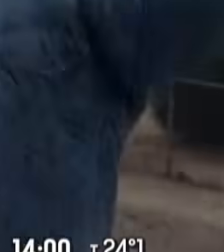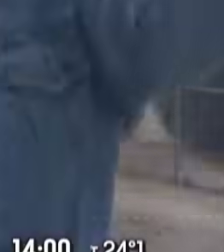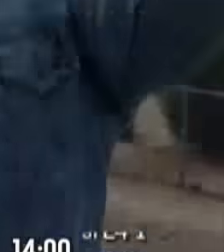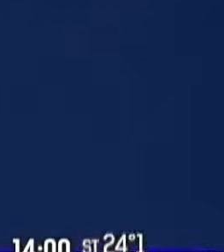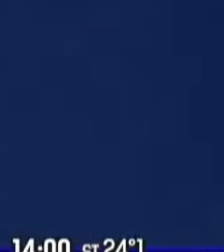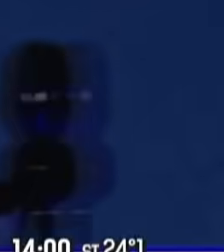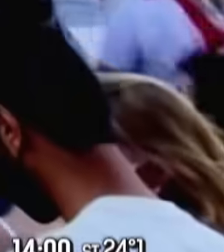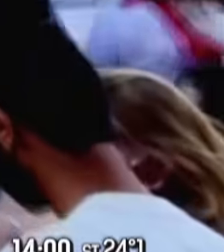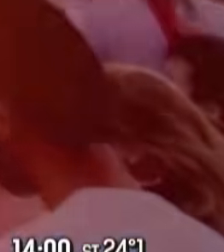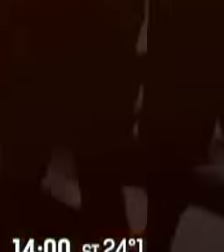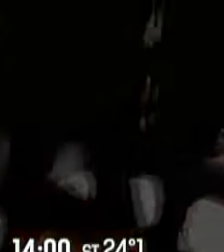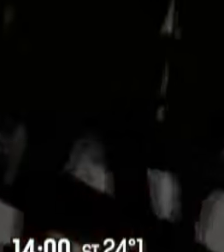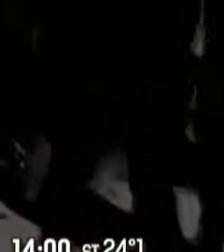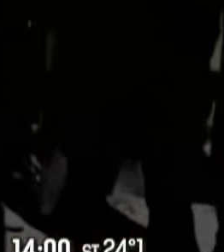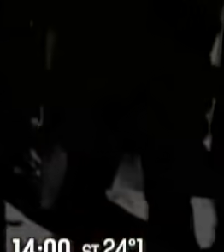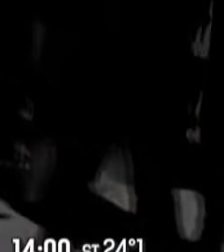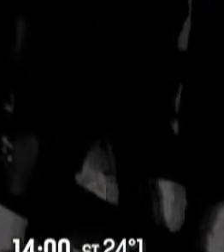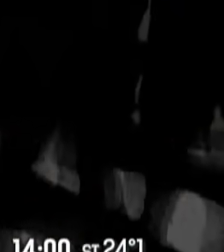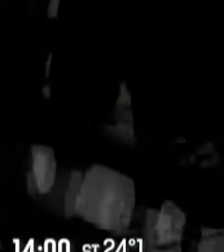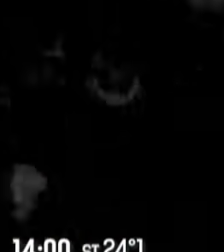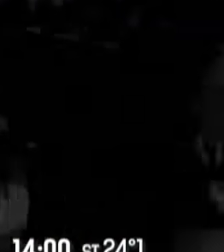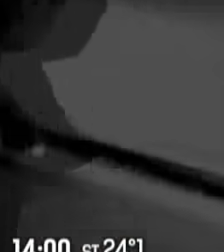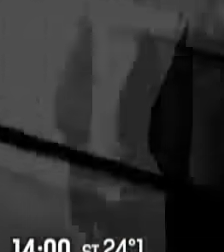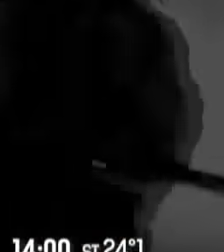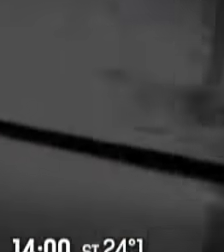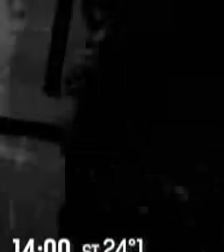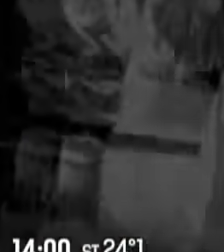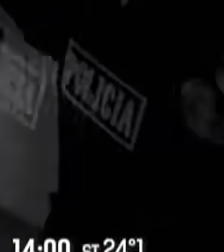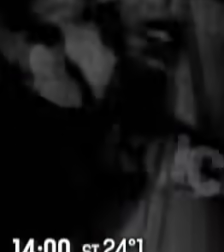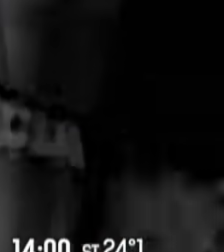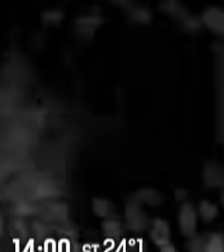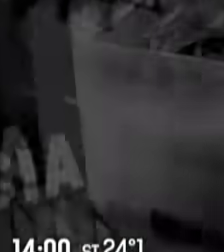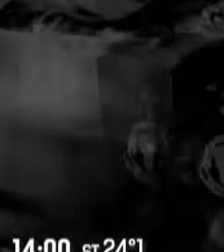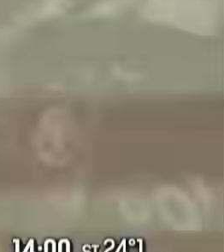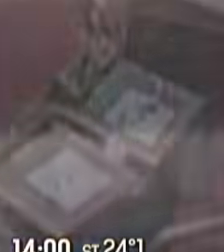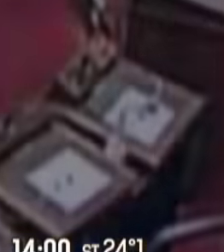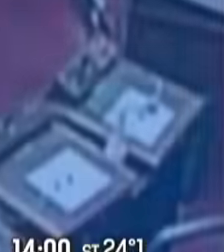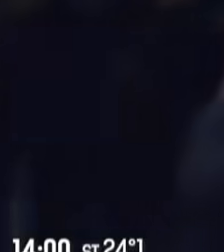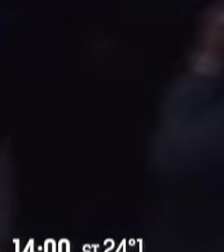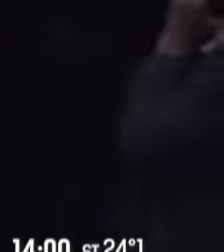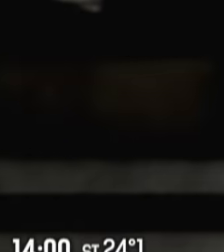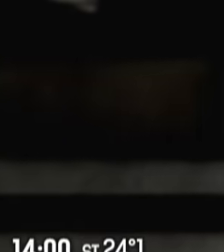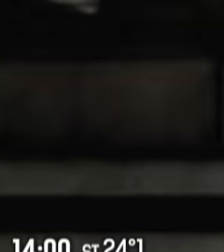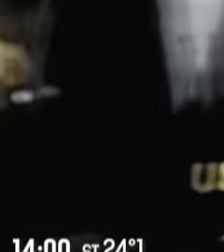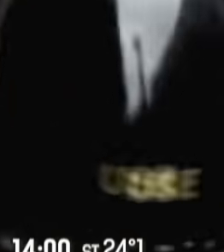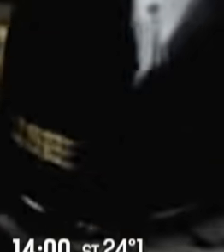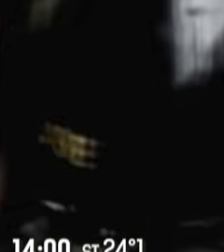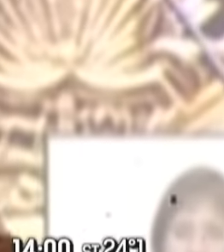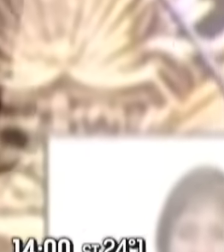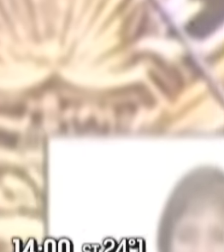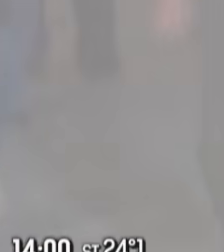significance of our win does not happen. Ha sido aprobada la resolución que declara la vacancia de la presidencia de la República por la